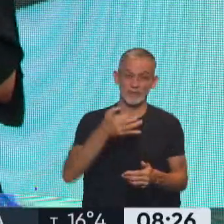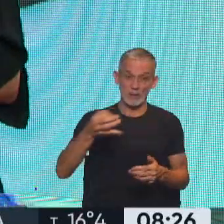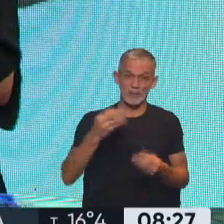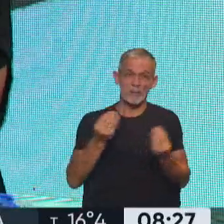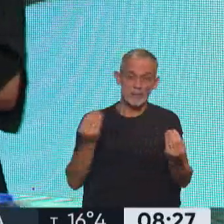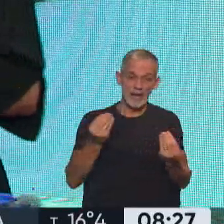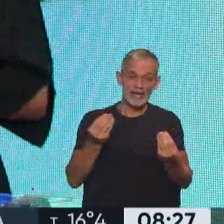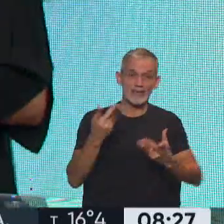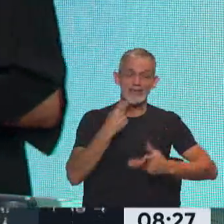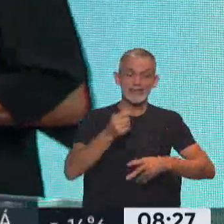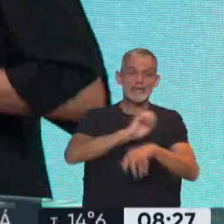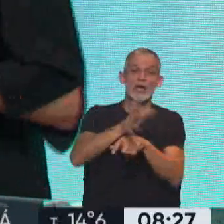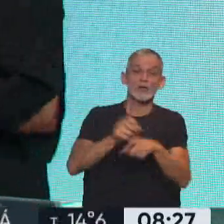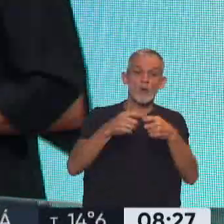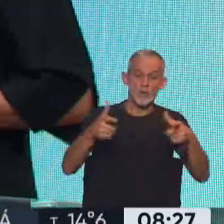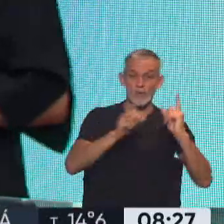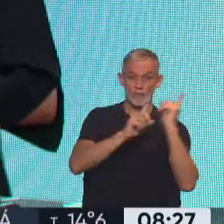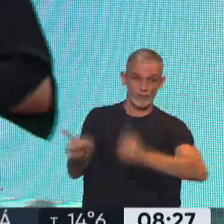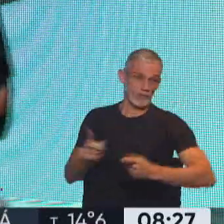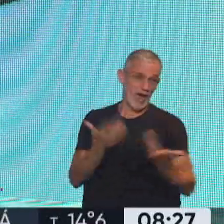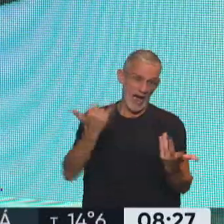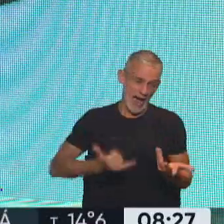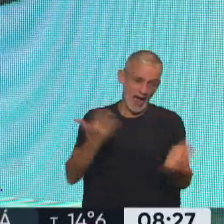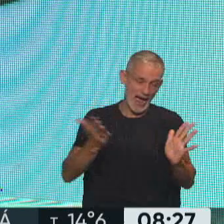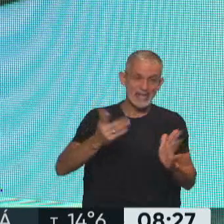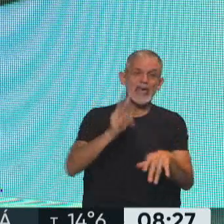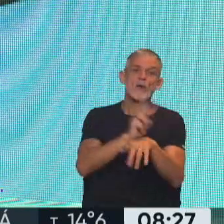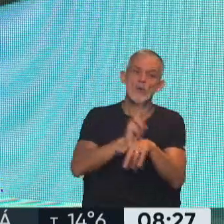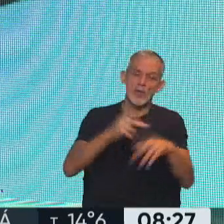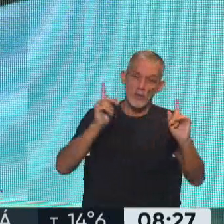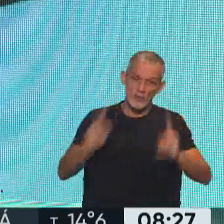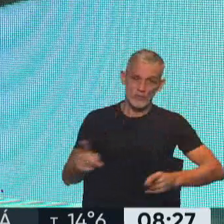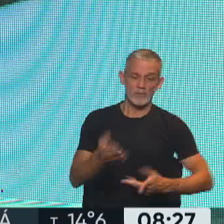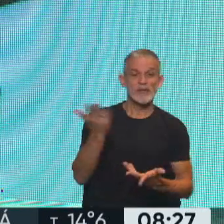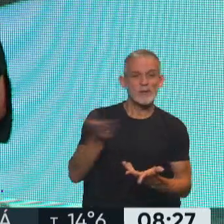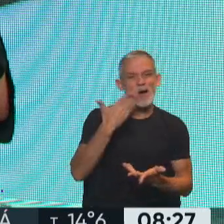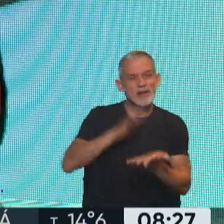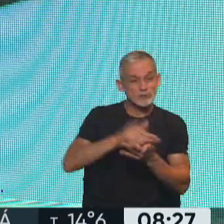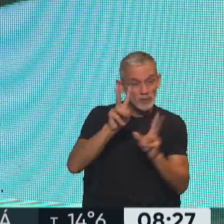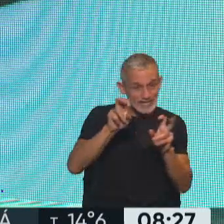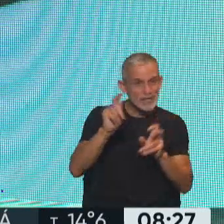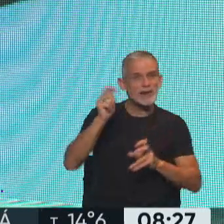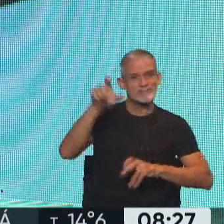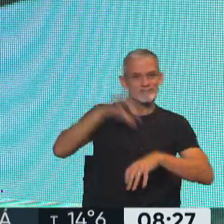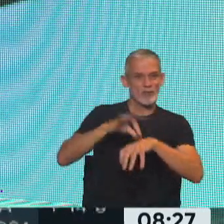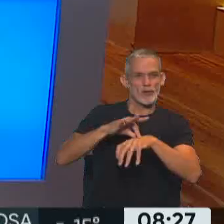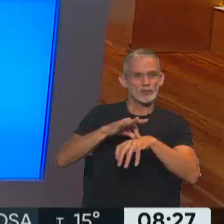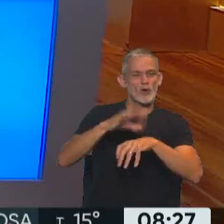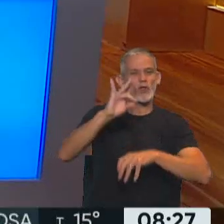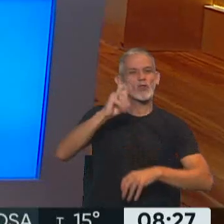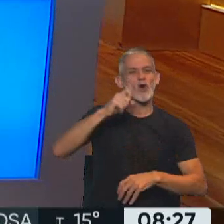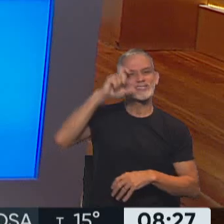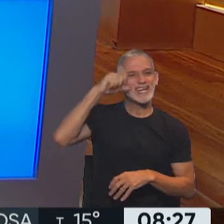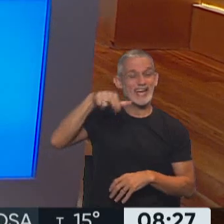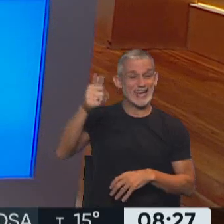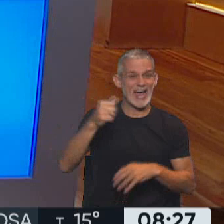es para definir que la pandemia continúa, que la seguimos atravesando y que hay que seguir con los cuidados. Por eso, para hablar de este tema, ya estamos con el doctor Guillermo Docena, que